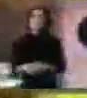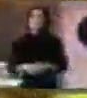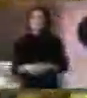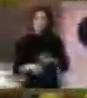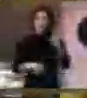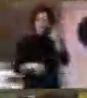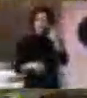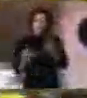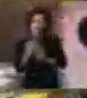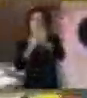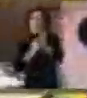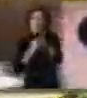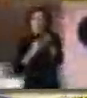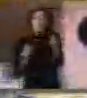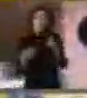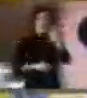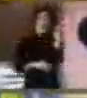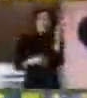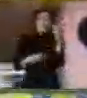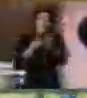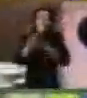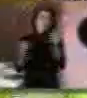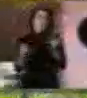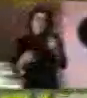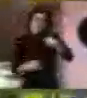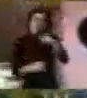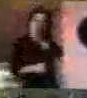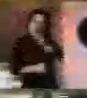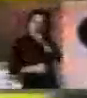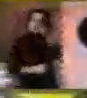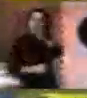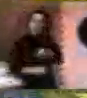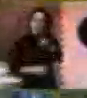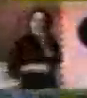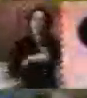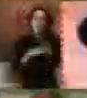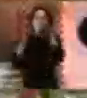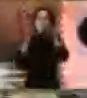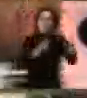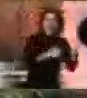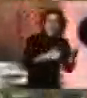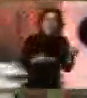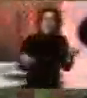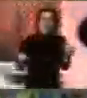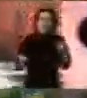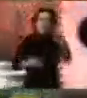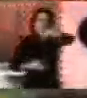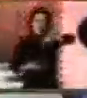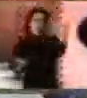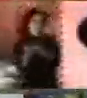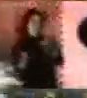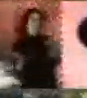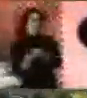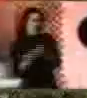Si no le ha pasado lo que yo le estoy cantando, la famosa funeraria, esa que todos pagamos para